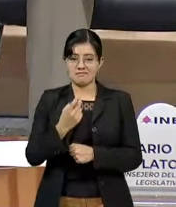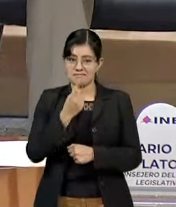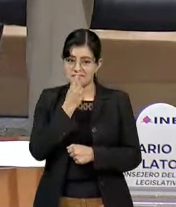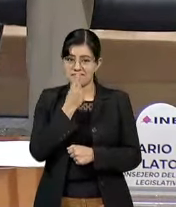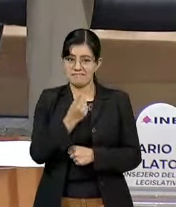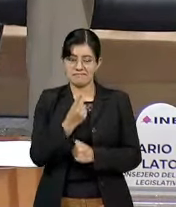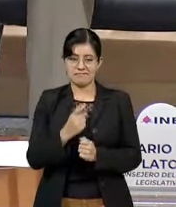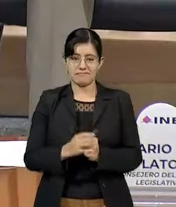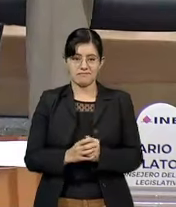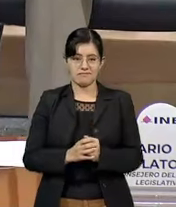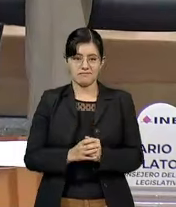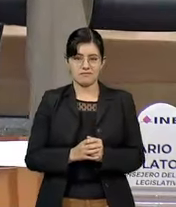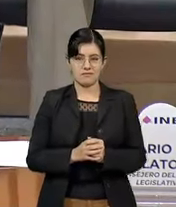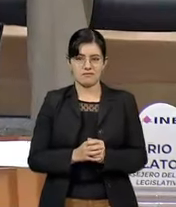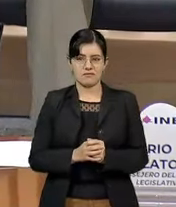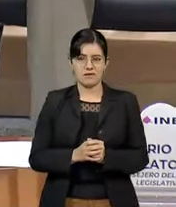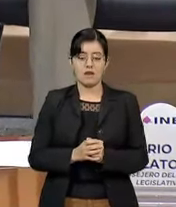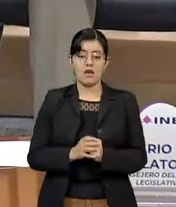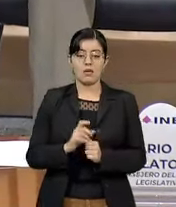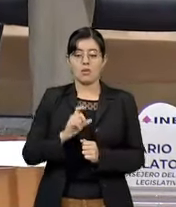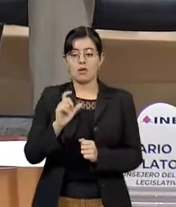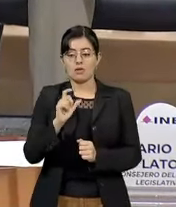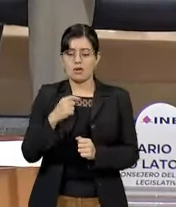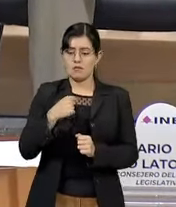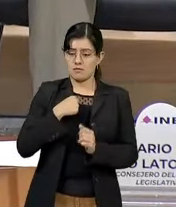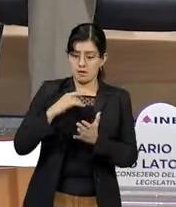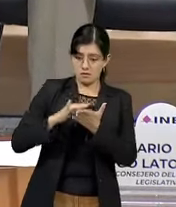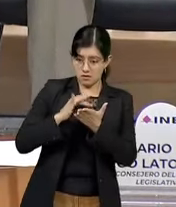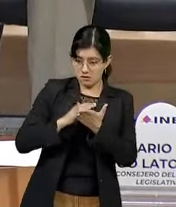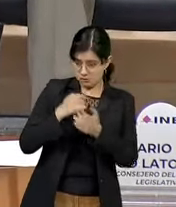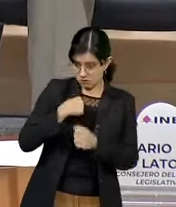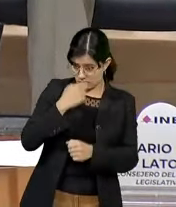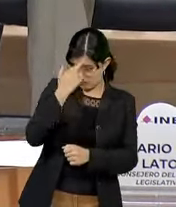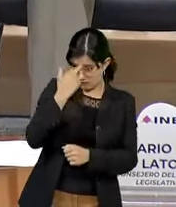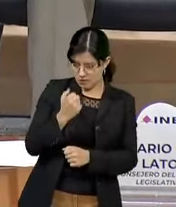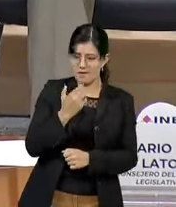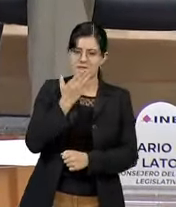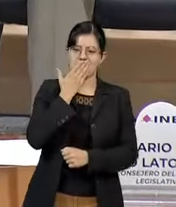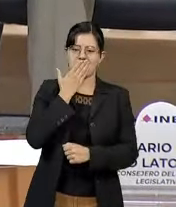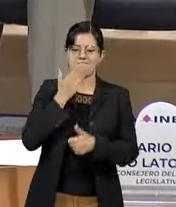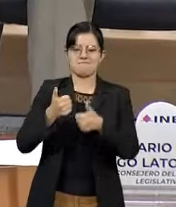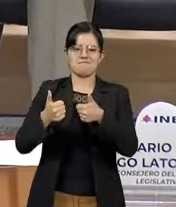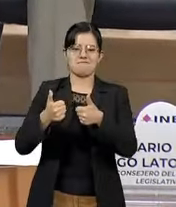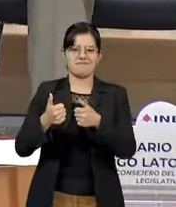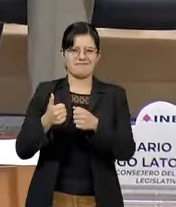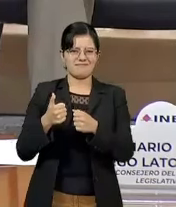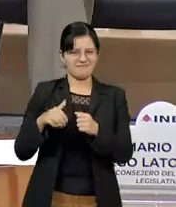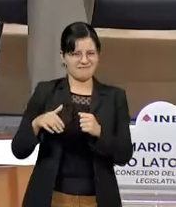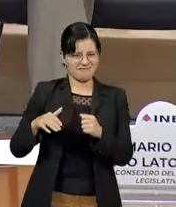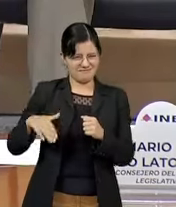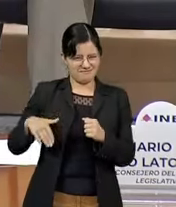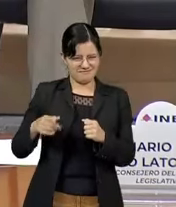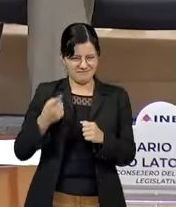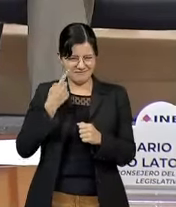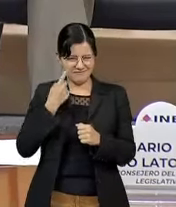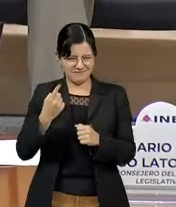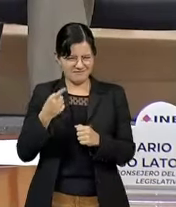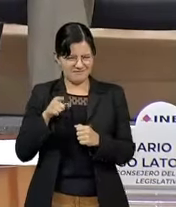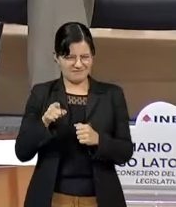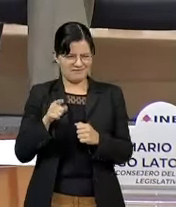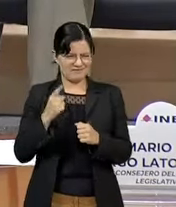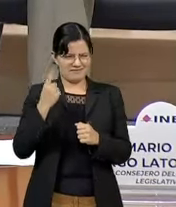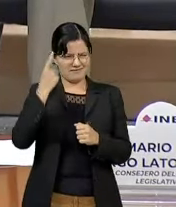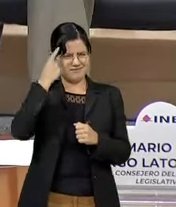dijo o sea cuando le dan la razón al hombre pues todo está bien hace rato comprobó una especie de bipolaridad primero